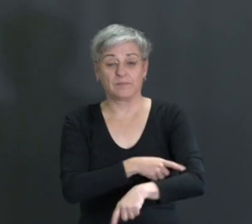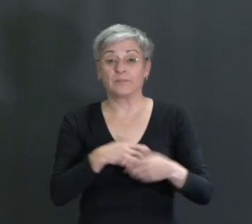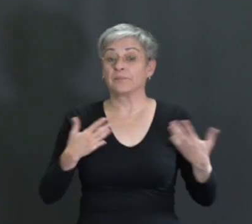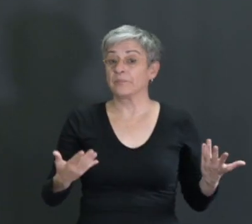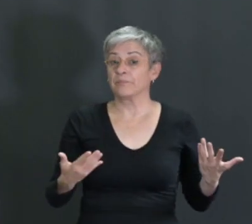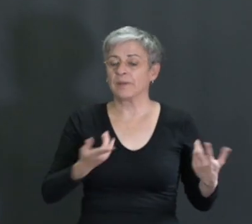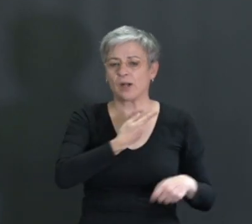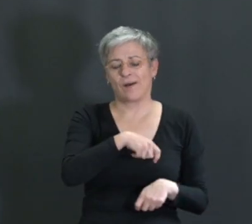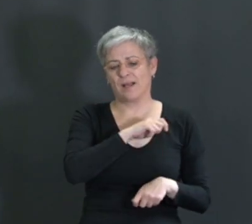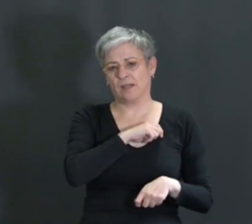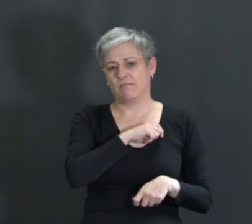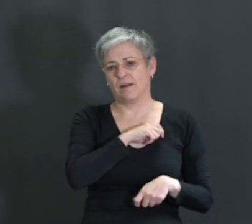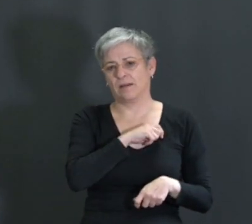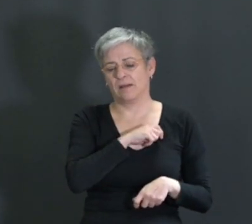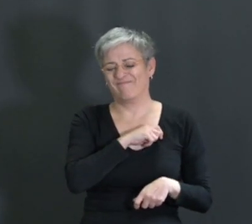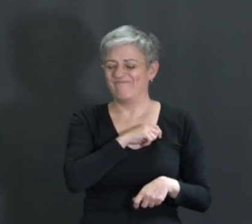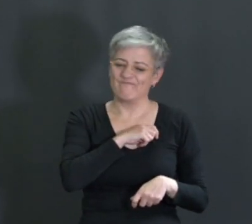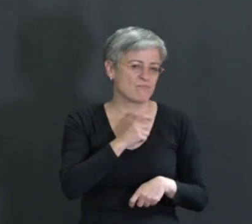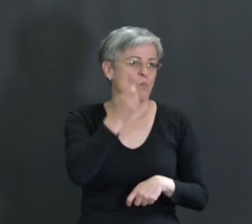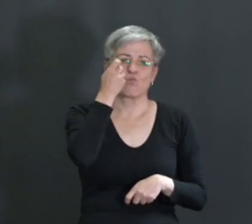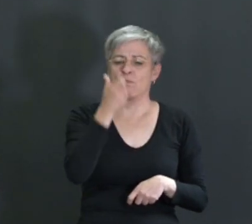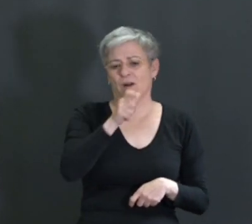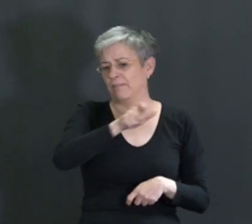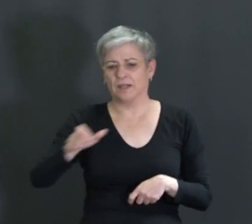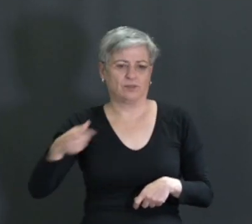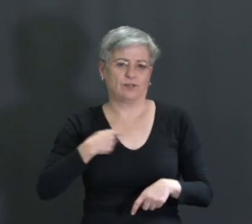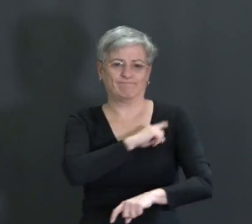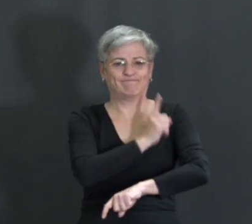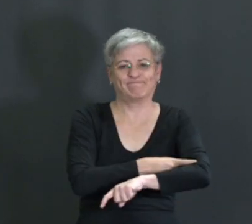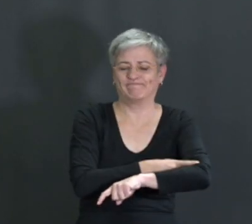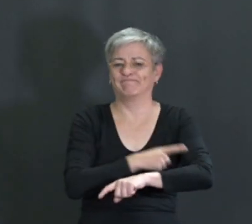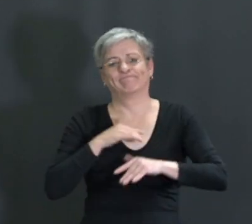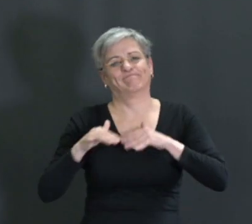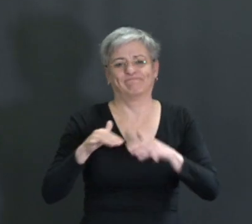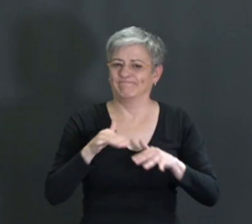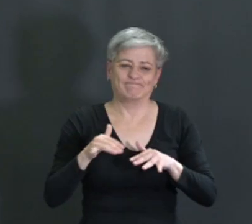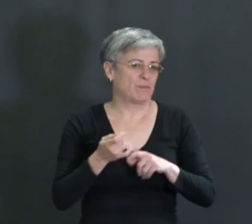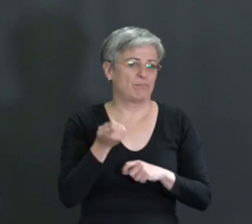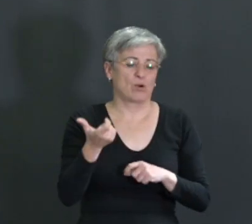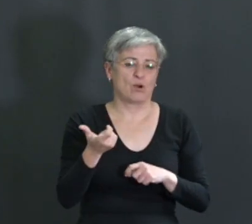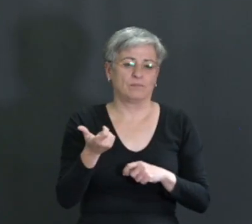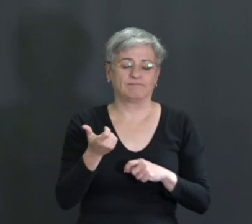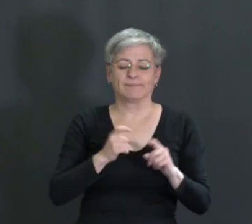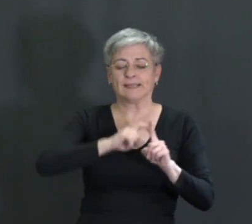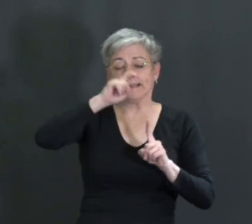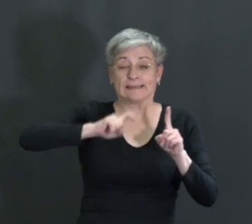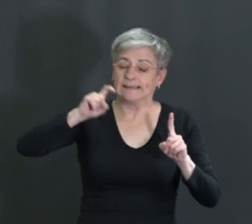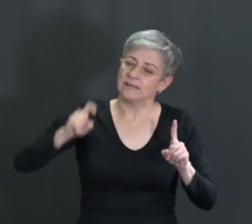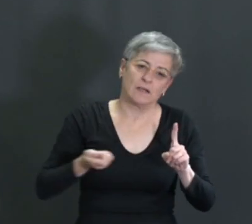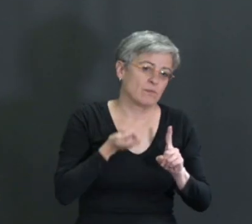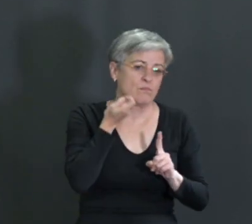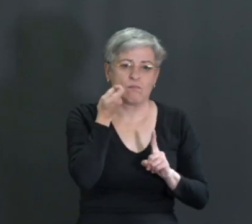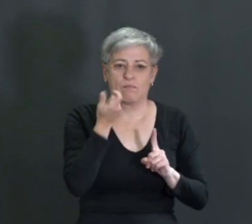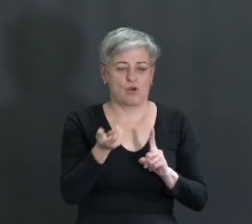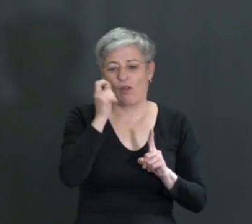en España hay muy poco practicante de actividad física y deporte, ¿no? Hay pocos datos, uno de los problemas es que hay